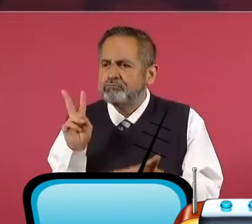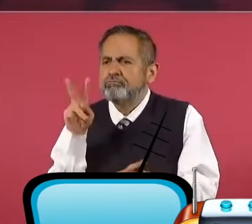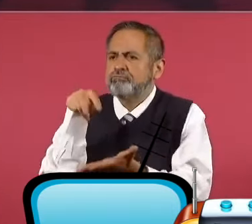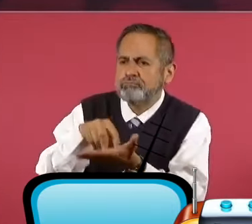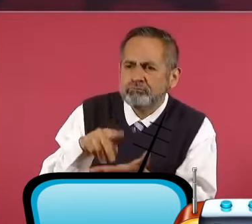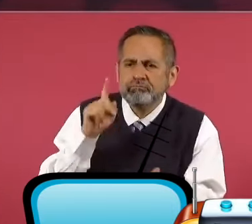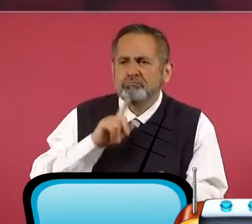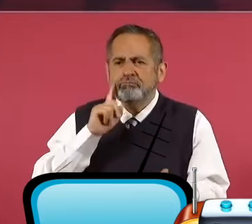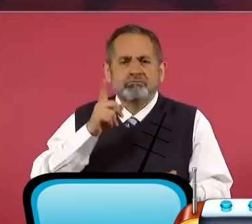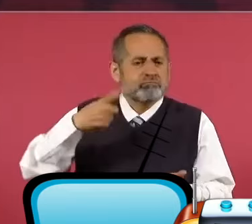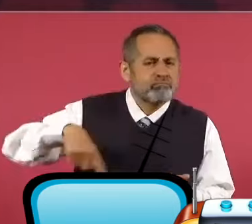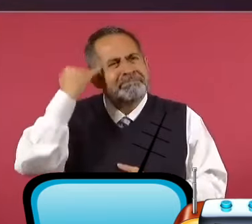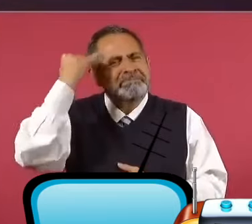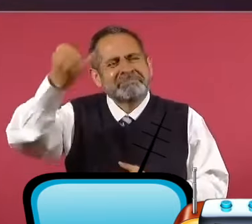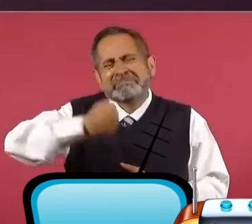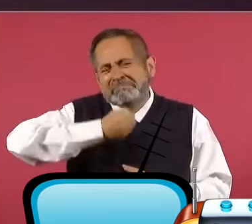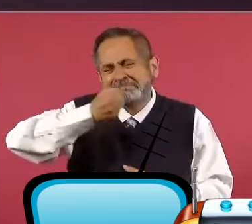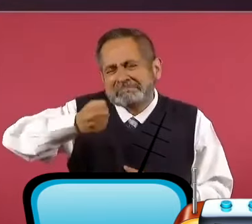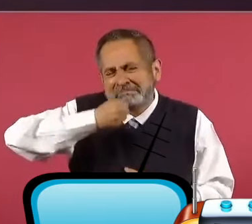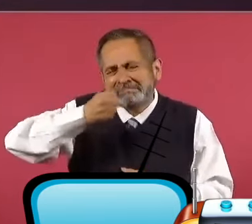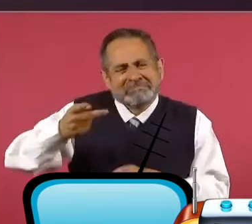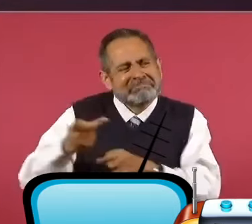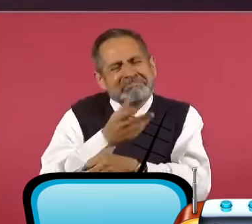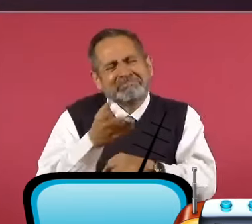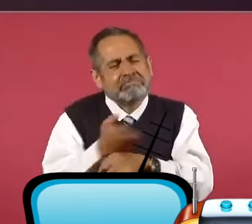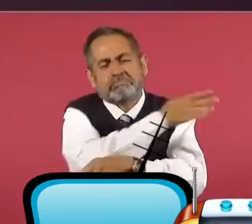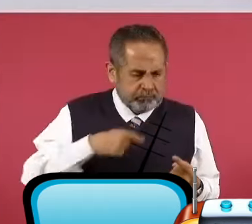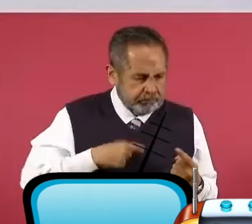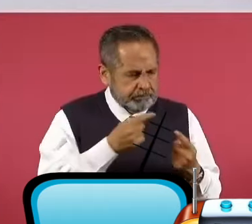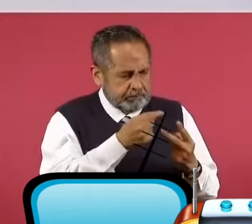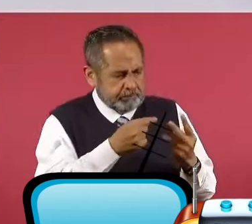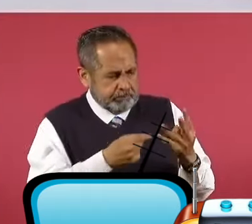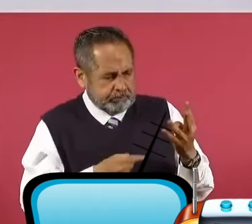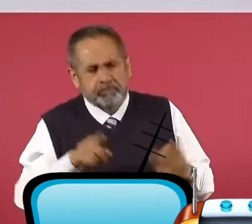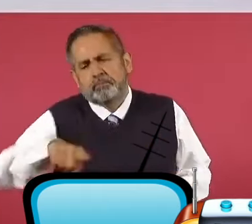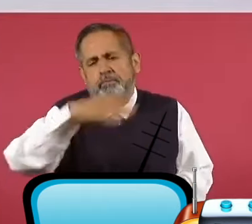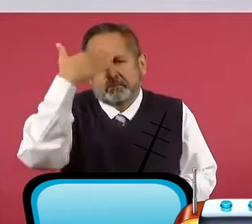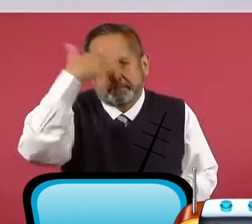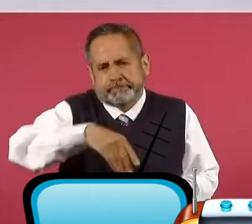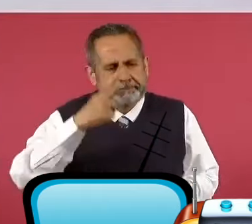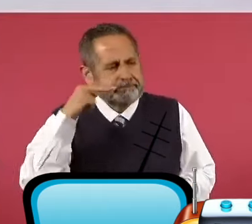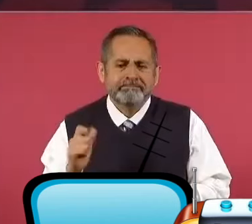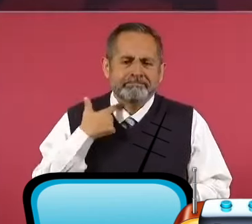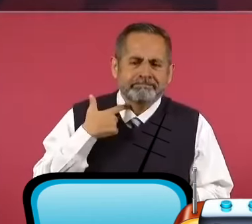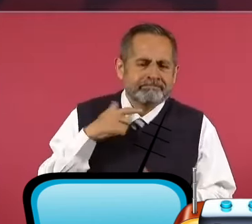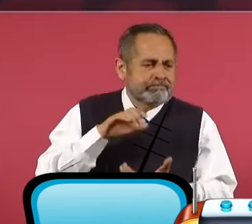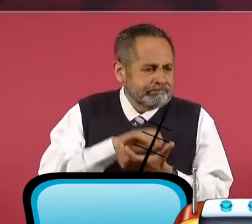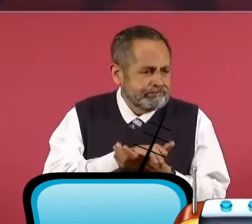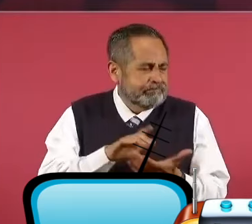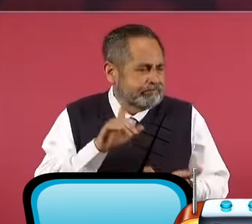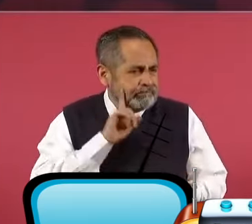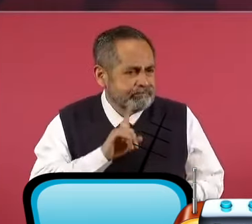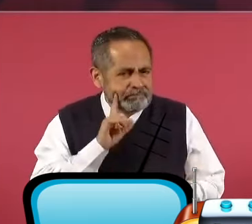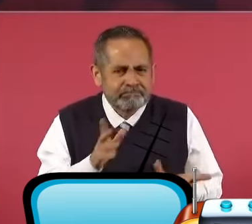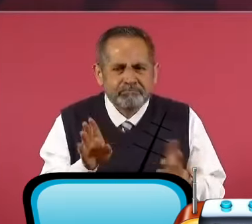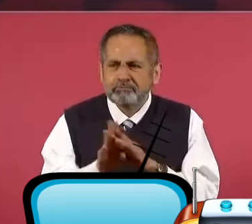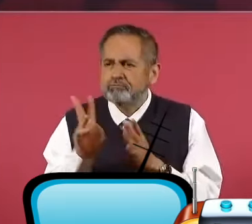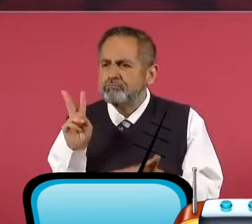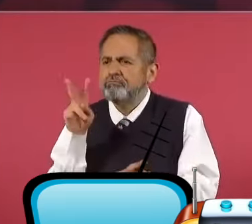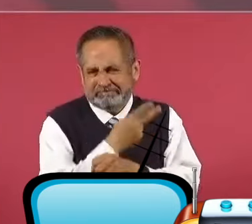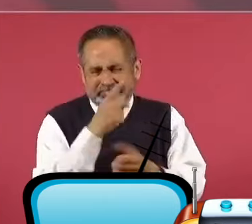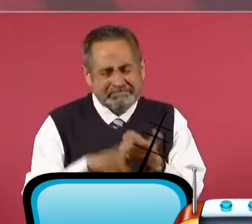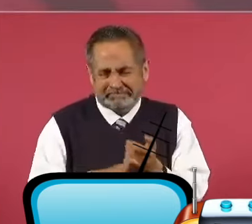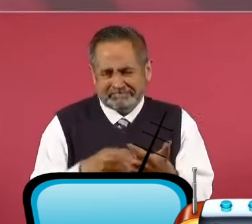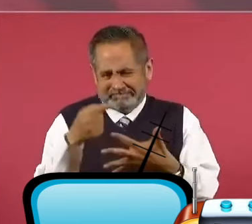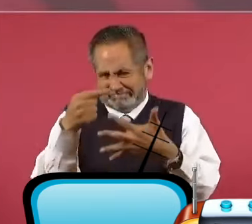la 4T, ya que el diosito de Tepetitán se retira a fin de mes. Por